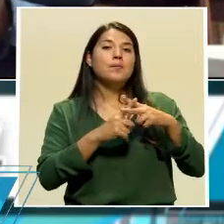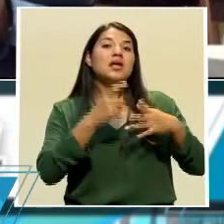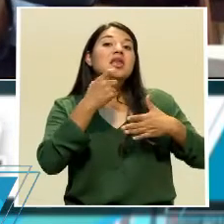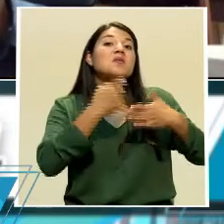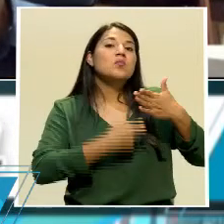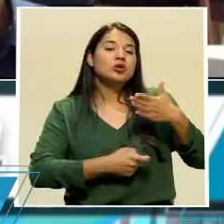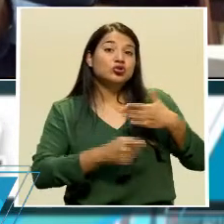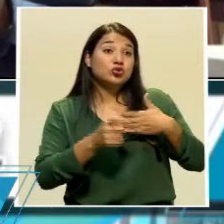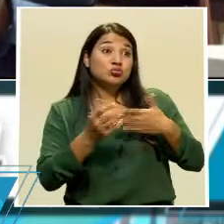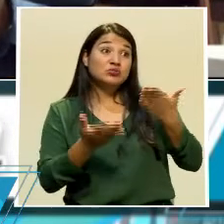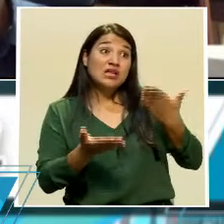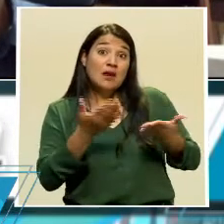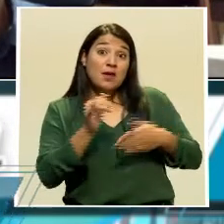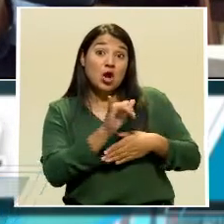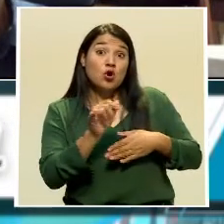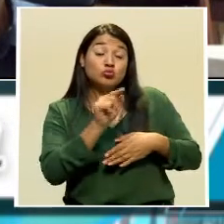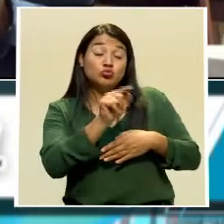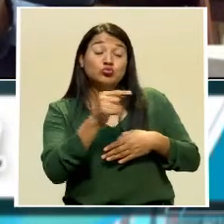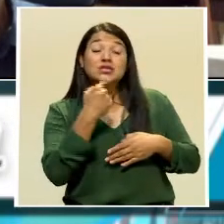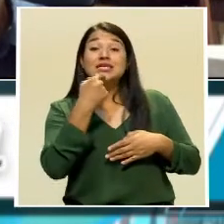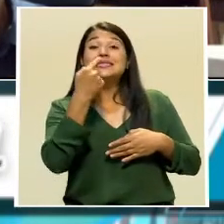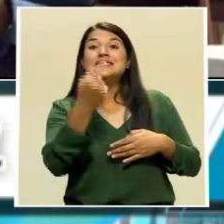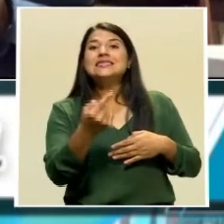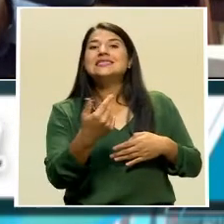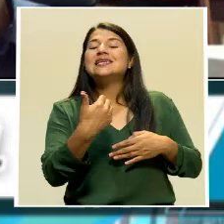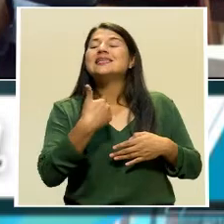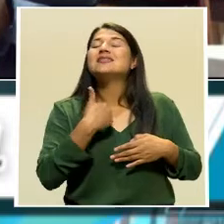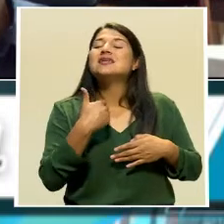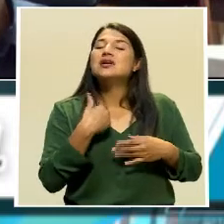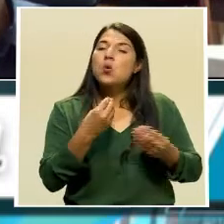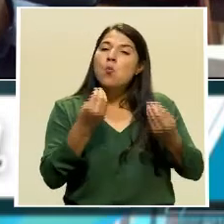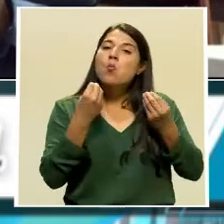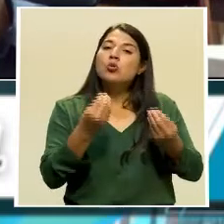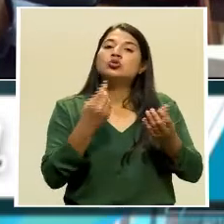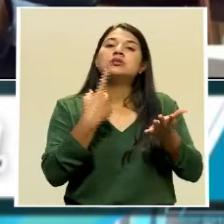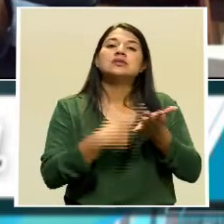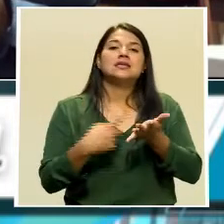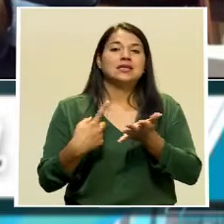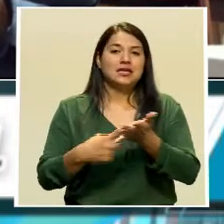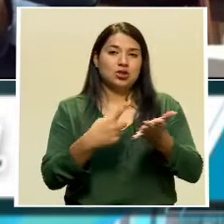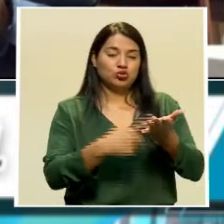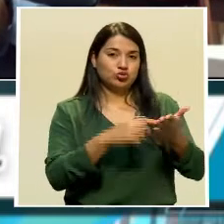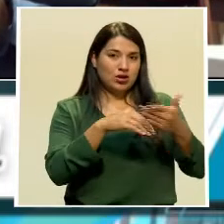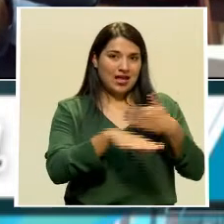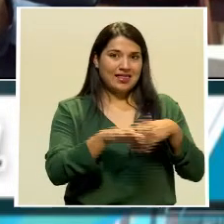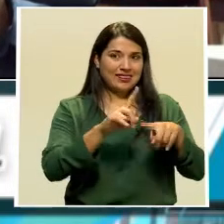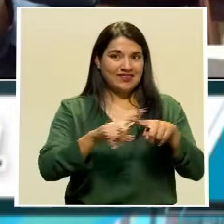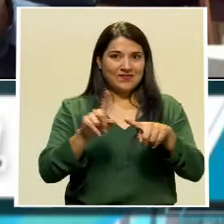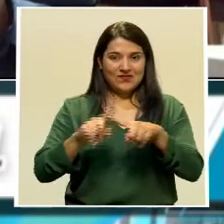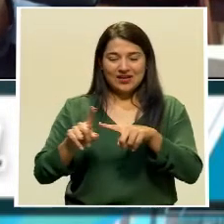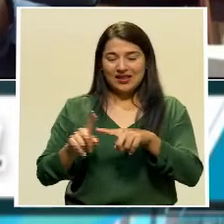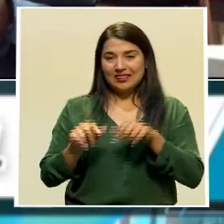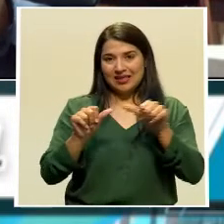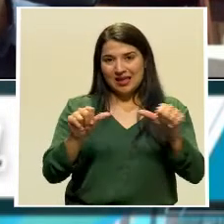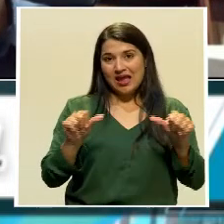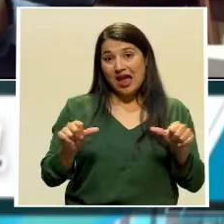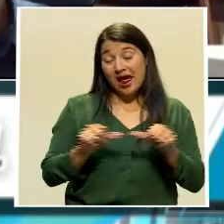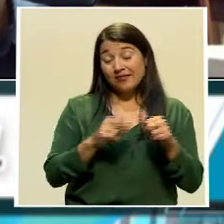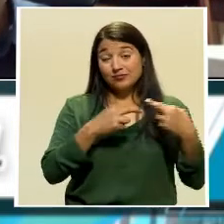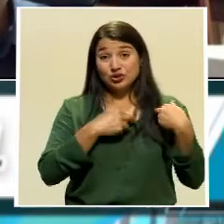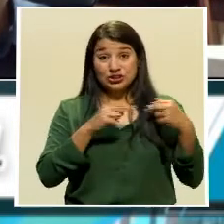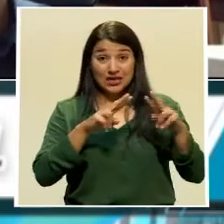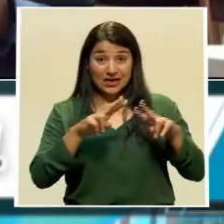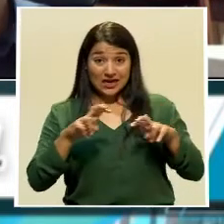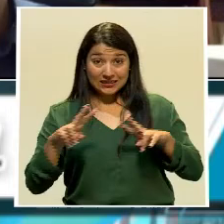como usted lo anticipa, va a tener una enorme discusión en los diferentes sectores que lo analicen y